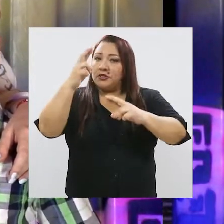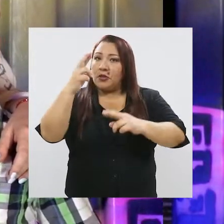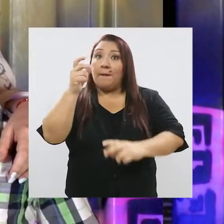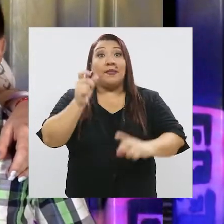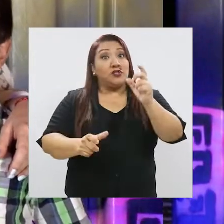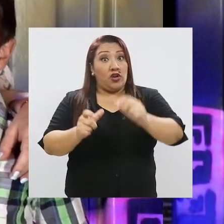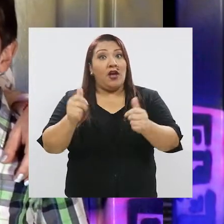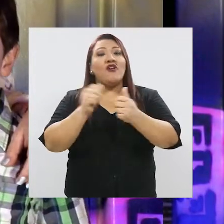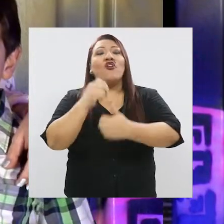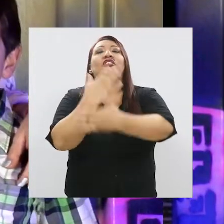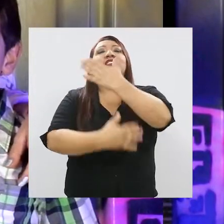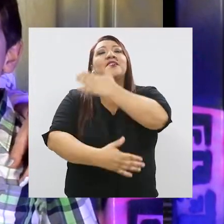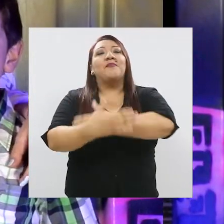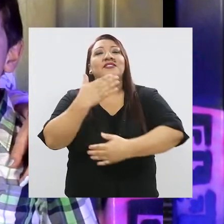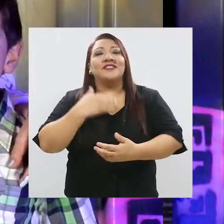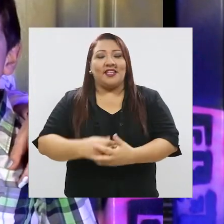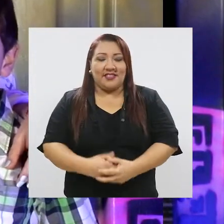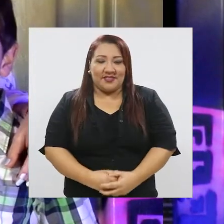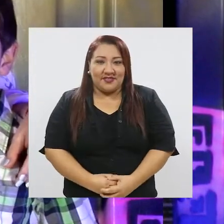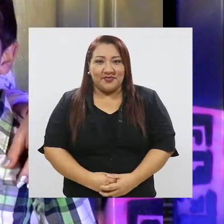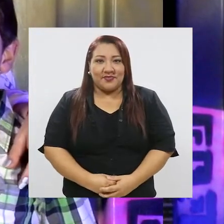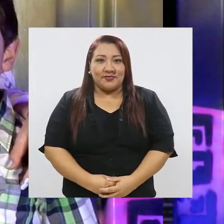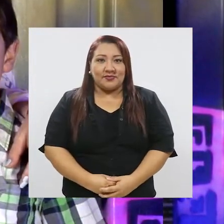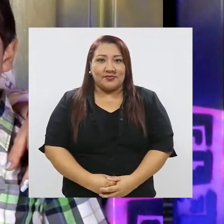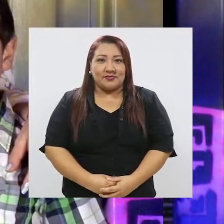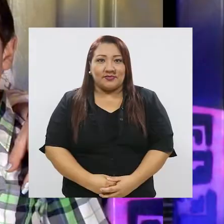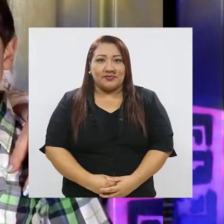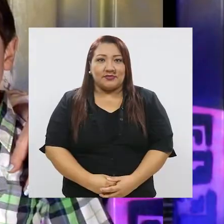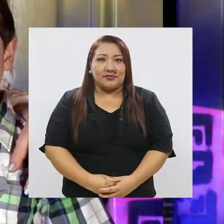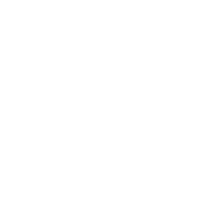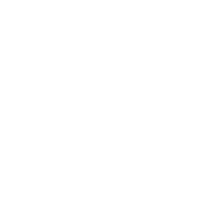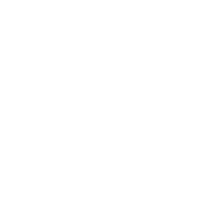con respeto. Persona con discapacidad.